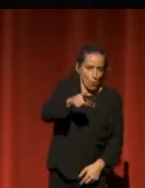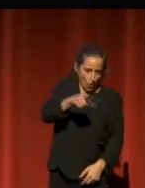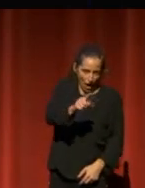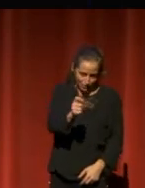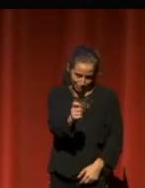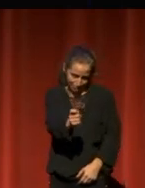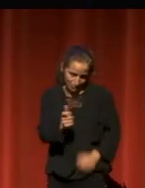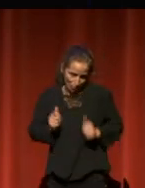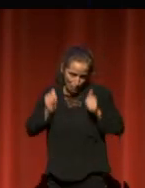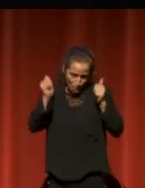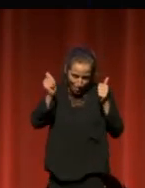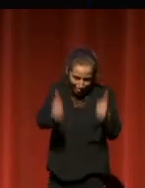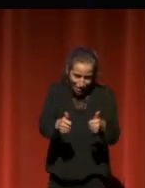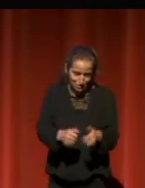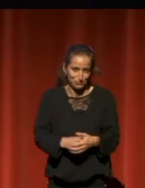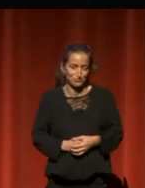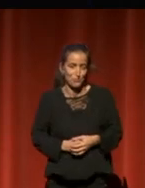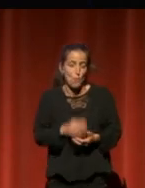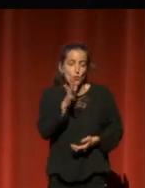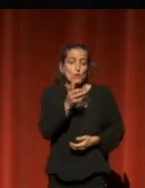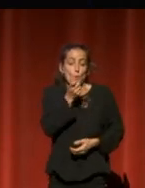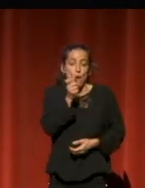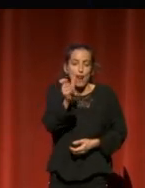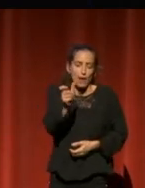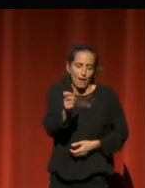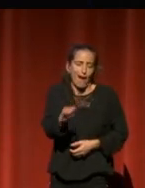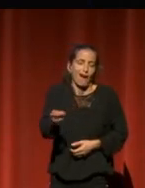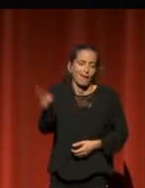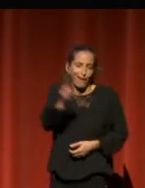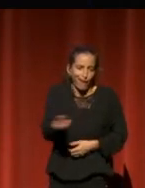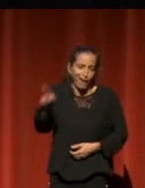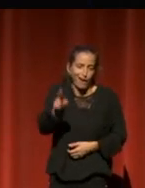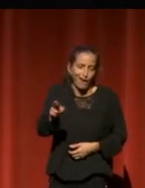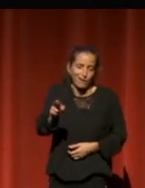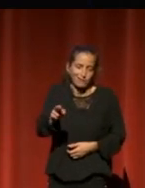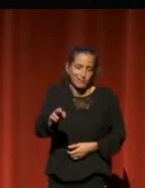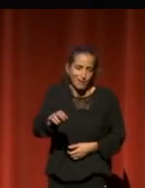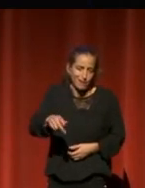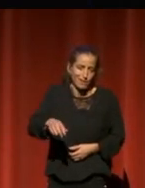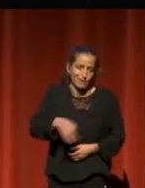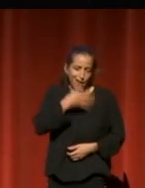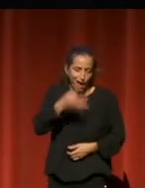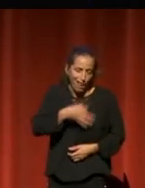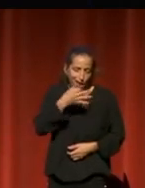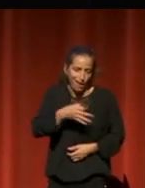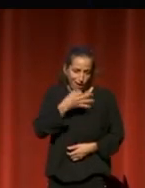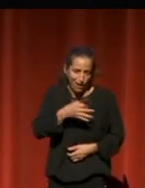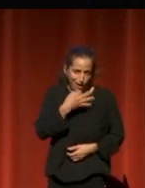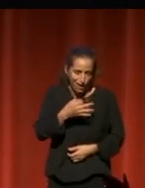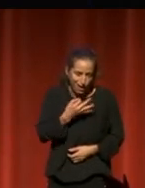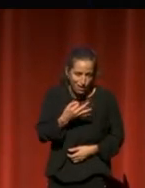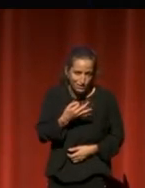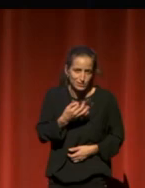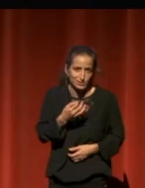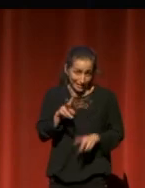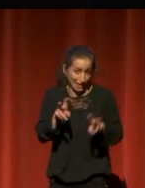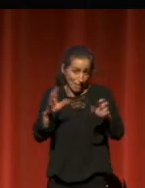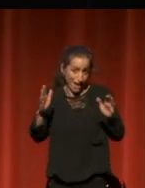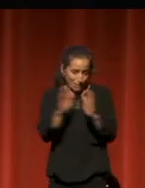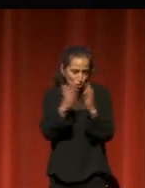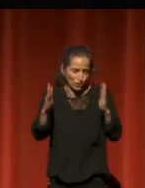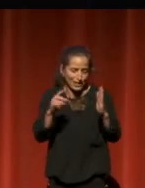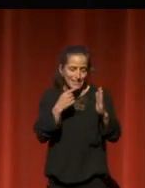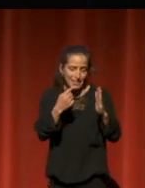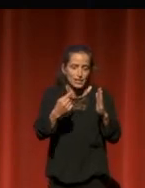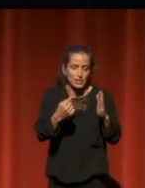porque una de las palabras que se repite con insistencia cuando se habla de bibliotecas, yo digo que la biblioteca